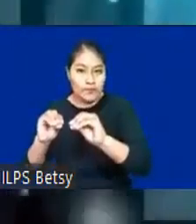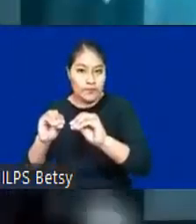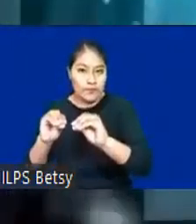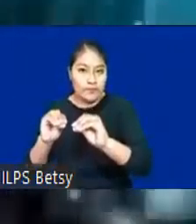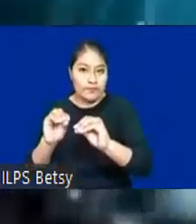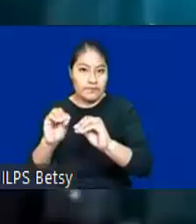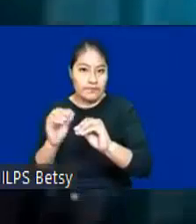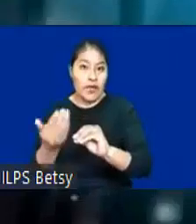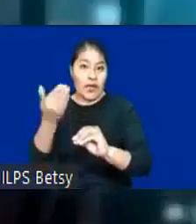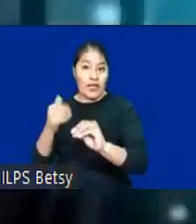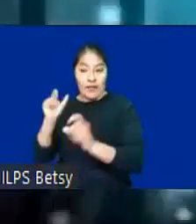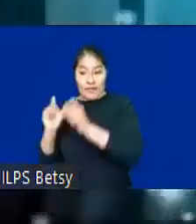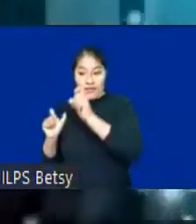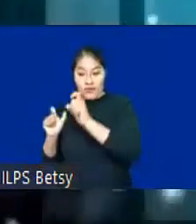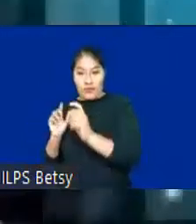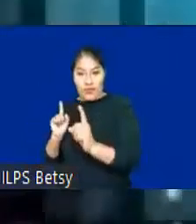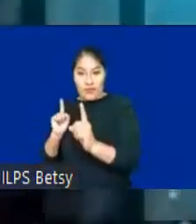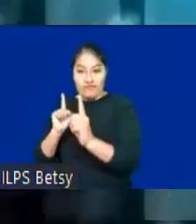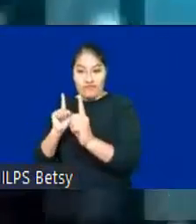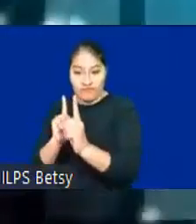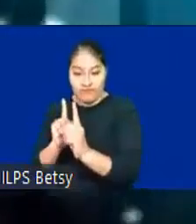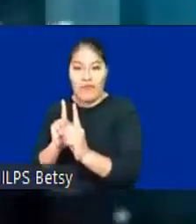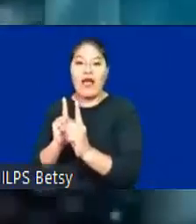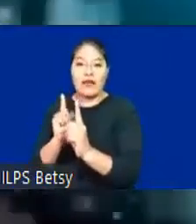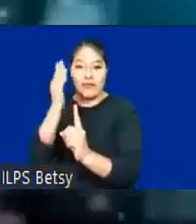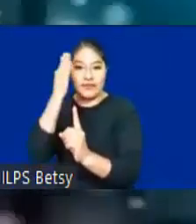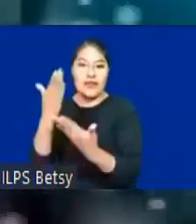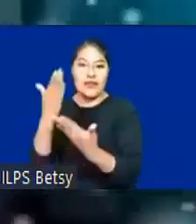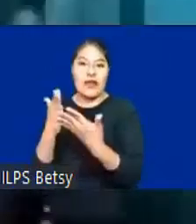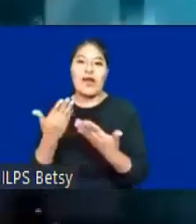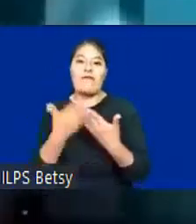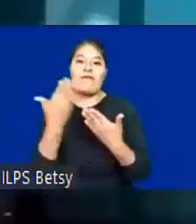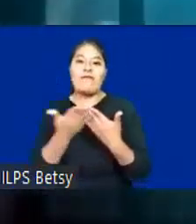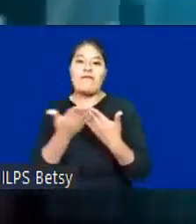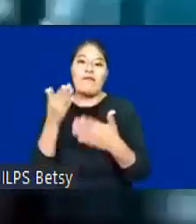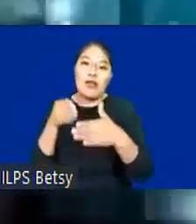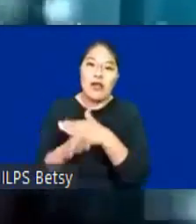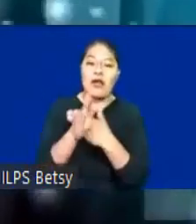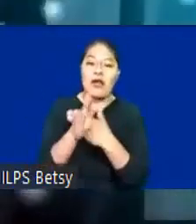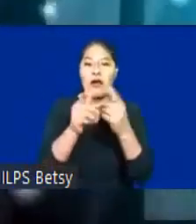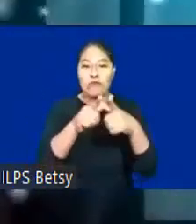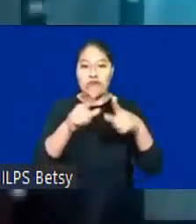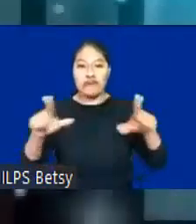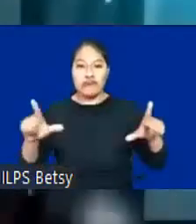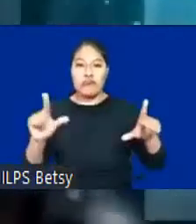es otro componente que se tiene que desarrollar cuando se elabora un plan de gobierno digital.